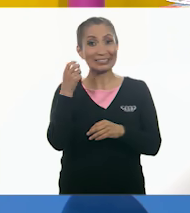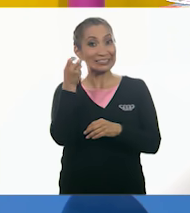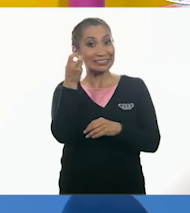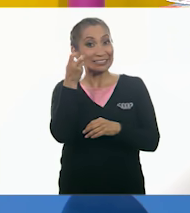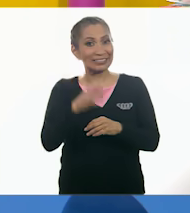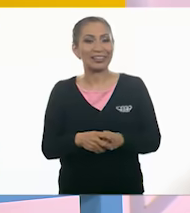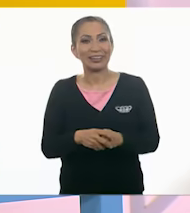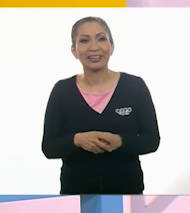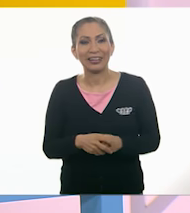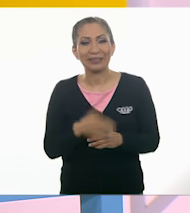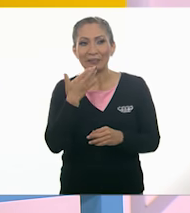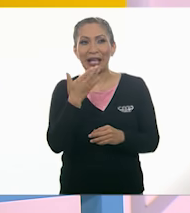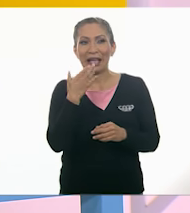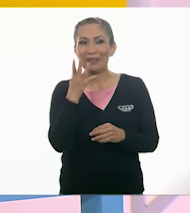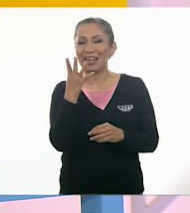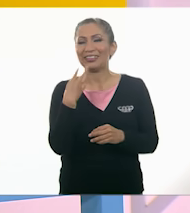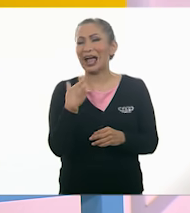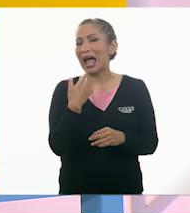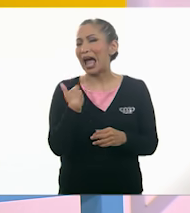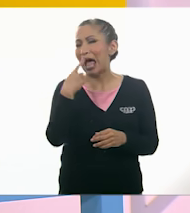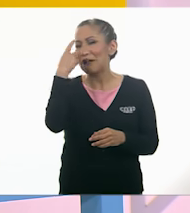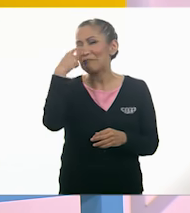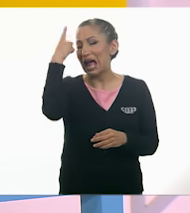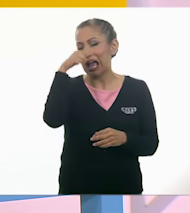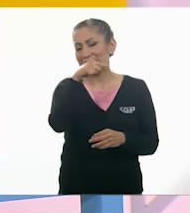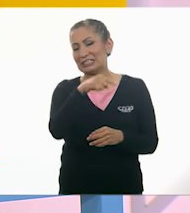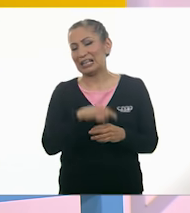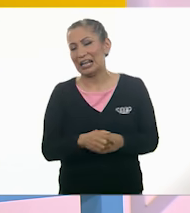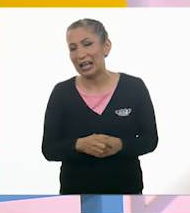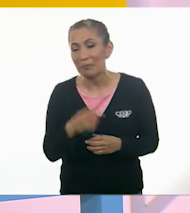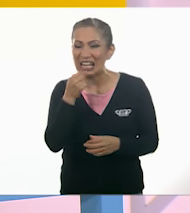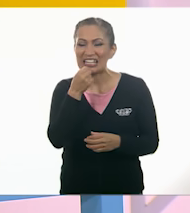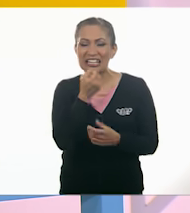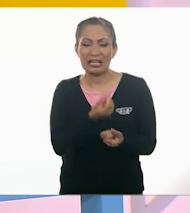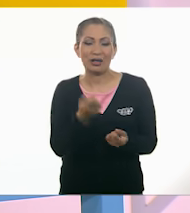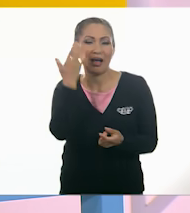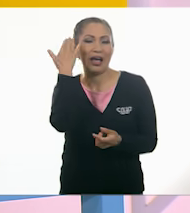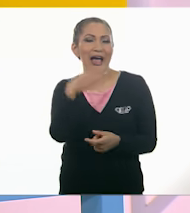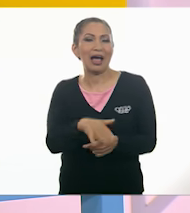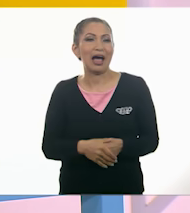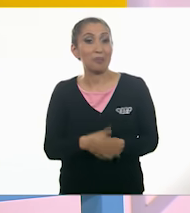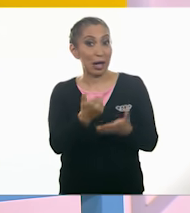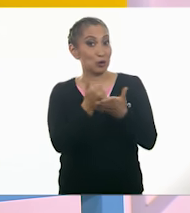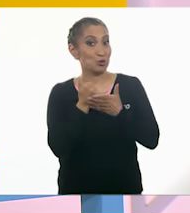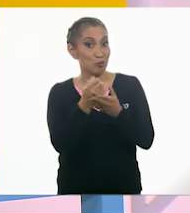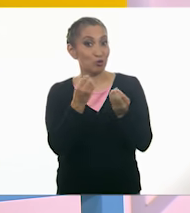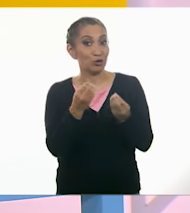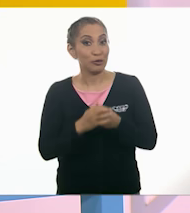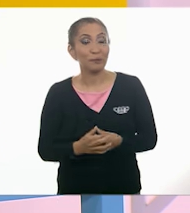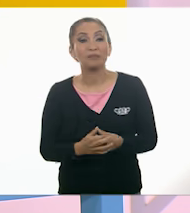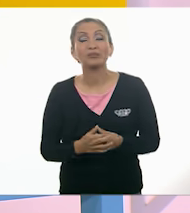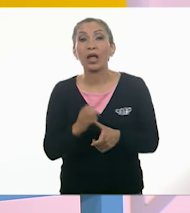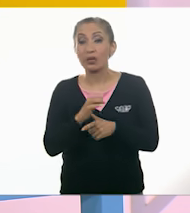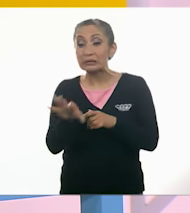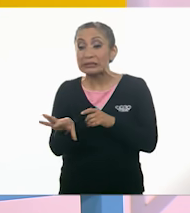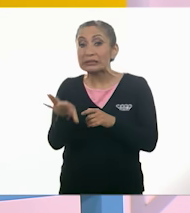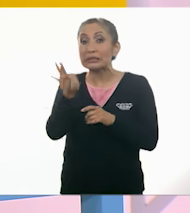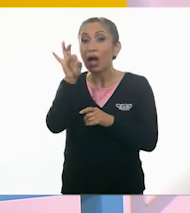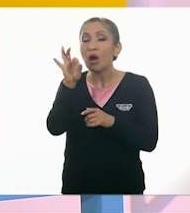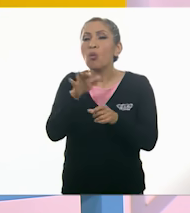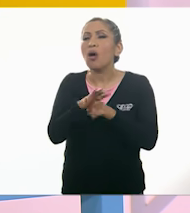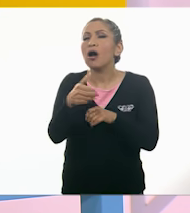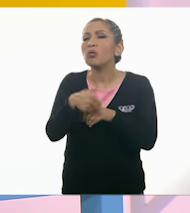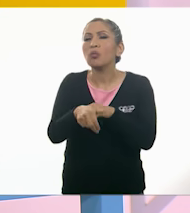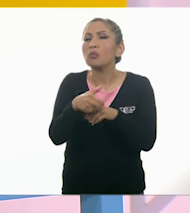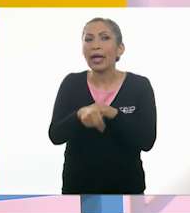Exacto. 4. Ay, pero yo te la puse muy fácil, Pepe, porque los niños ya saben. Y me están ayudando mucho. Ok, entonces vamos a encontrar qué número